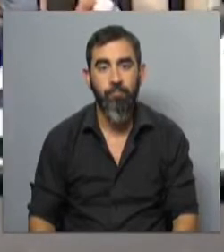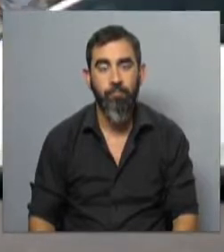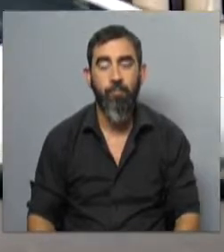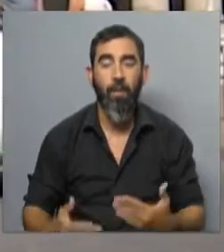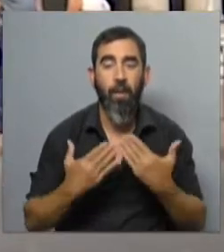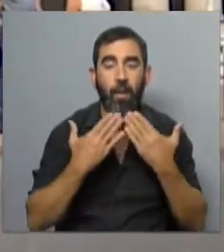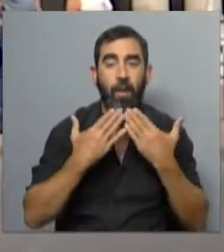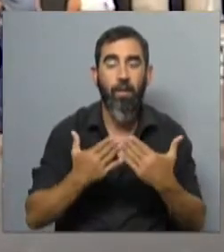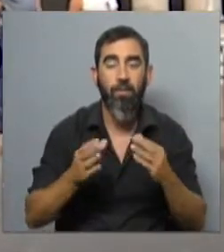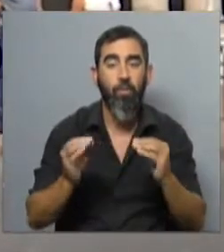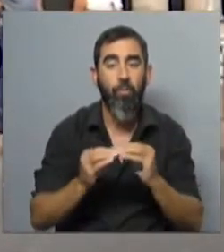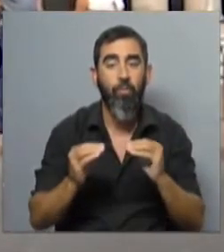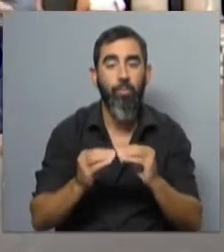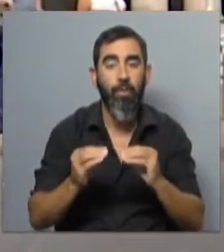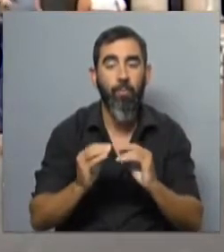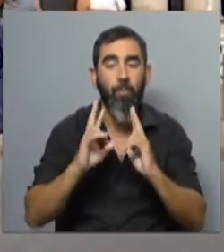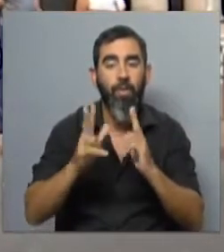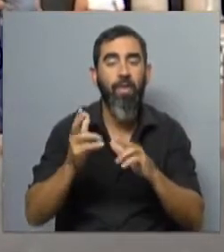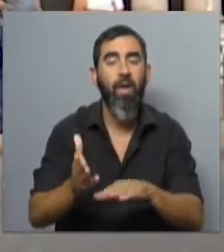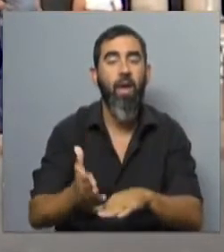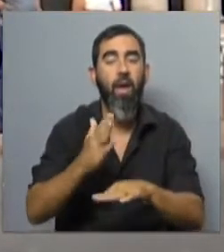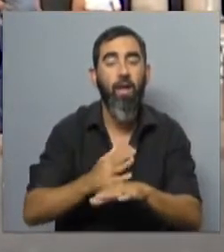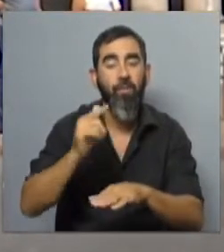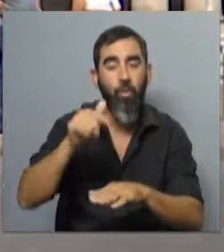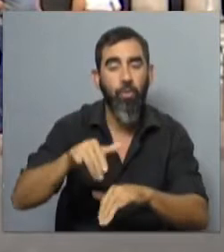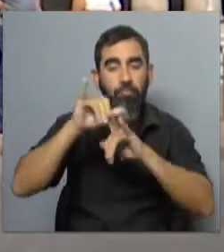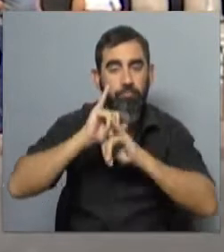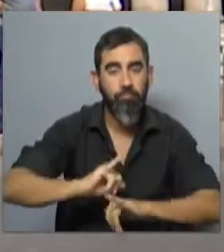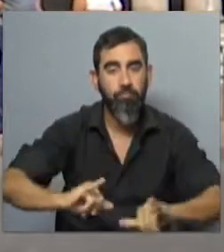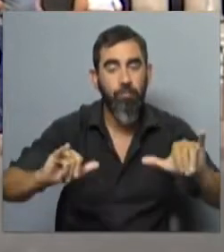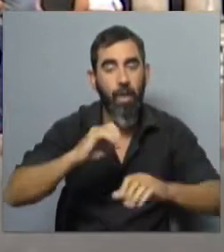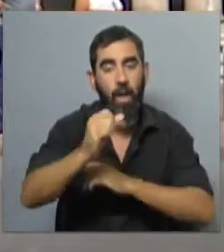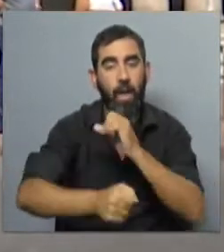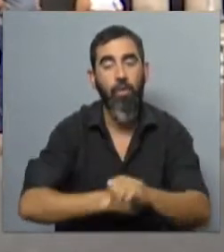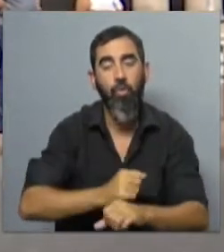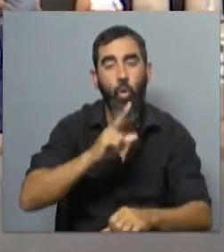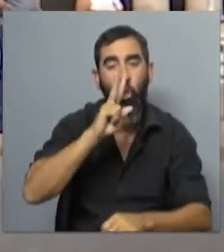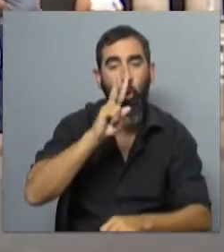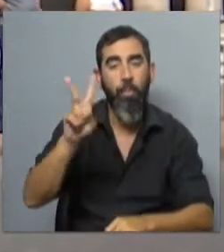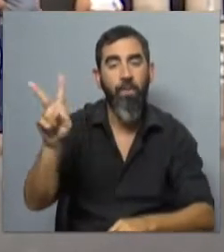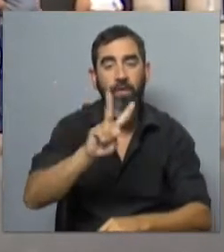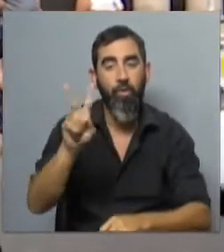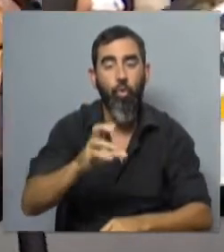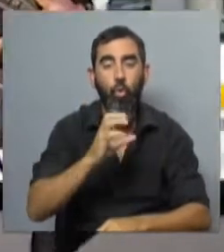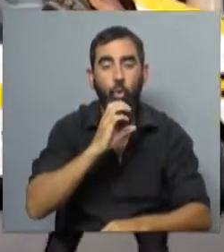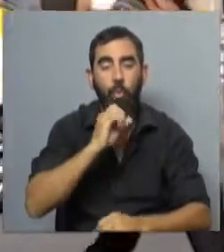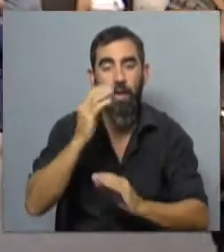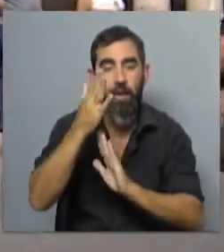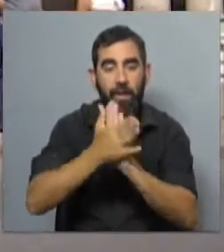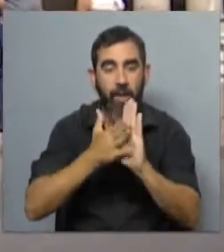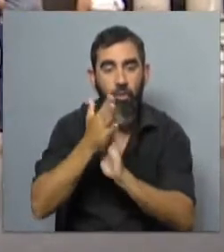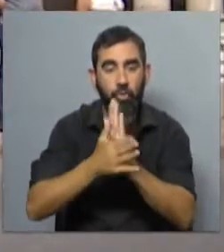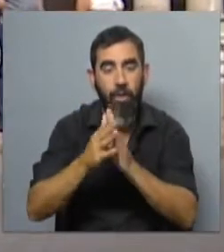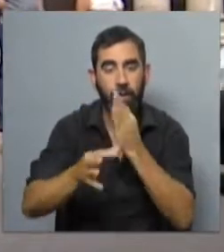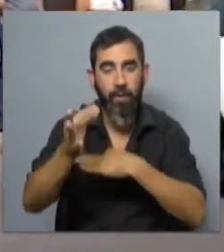Muchas gracias, Rosina. Como decíamos, hoy se realizó el lanzamiento de la temporada 2022 de la Comedia Nacional aquí en